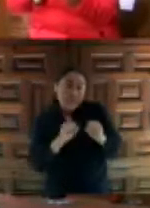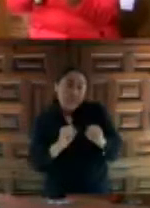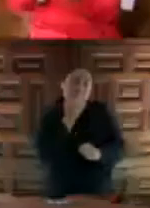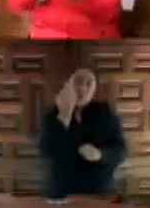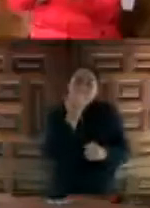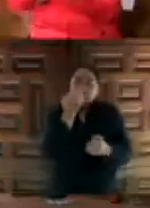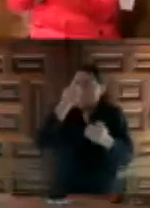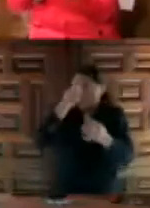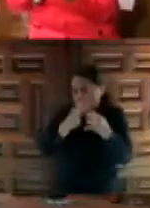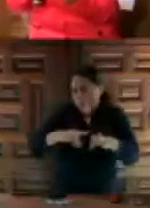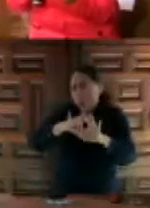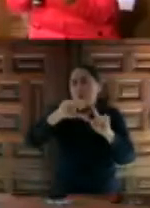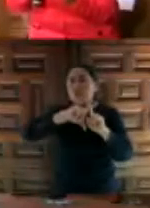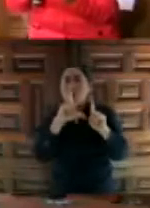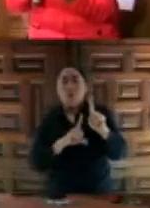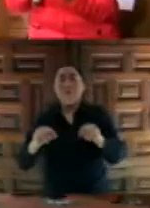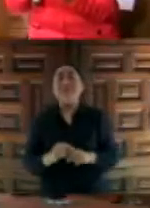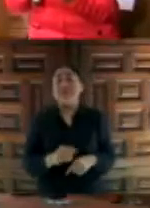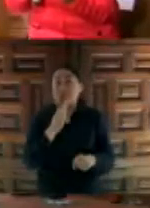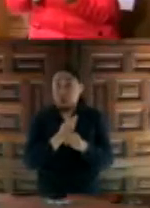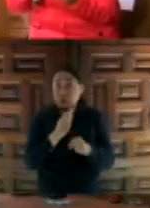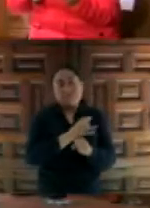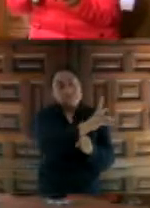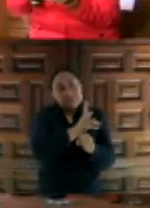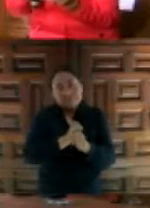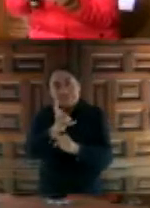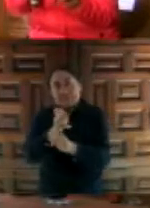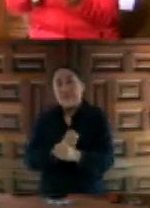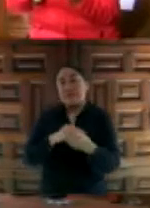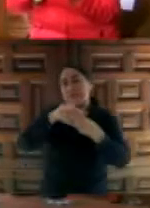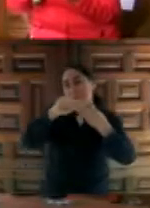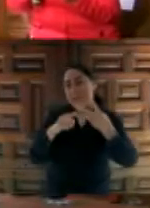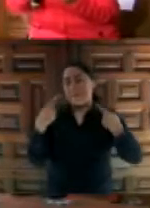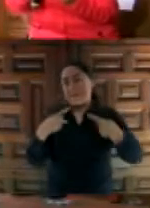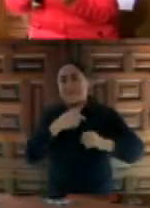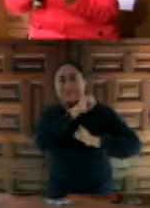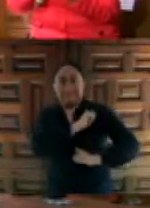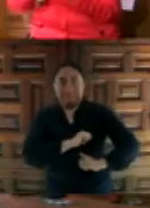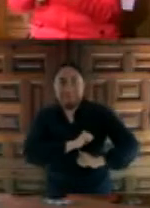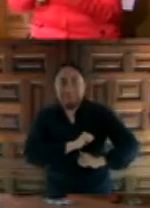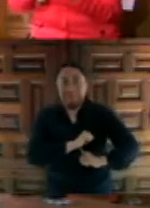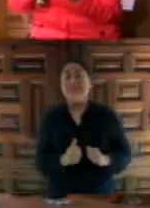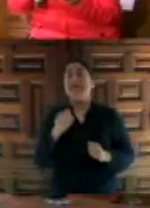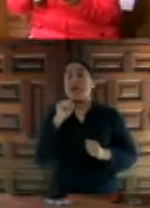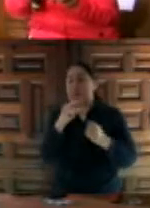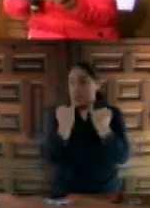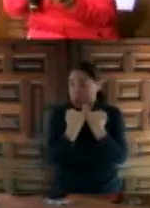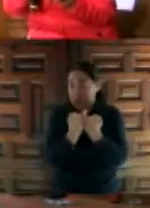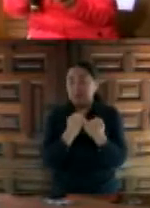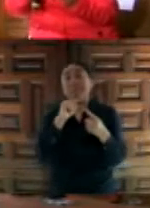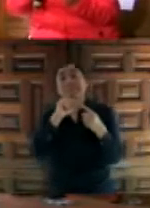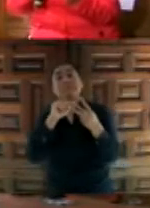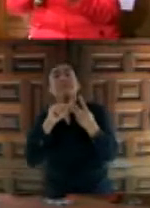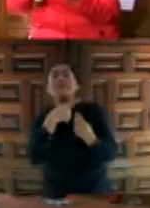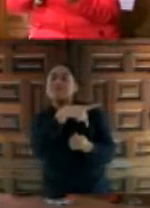largo de todo el país. Por ello, invitamos a tres funcionarios que están aquí presentes, que a la vez son tomadores